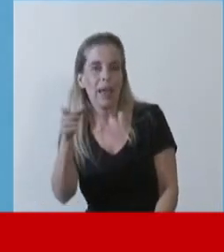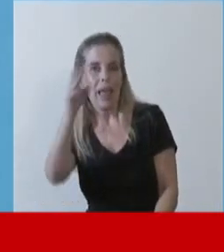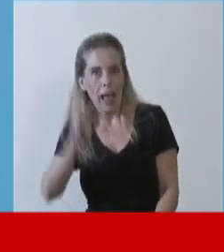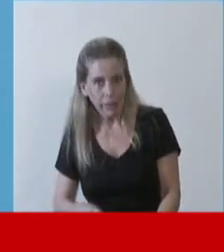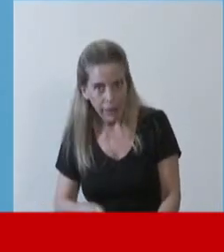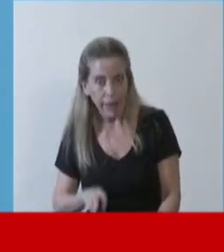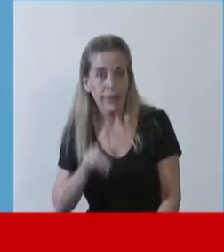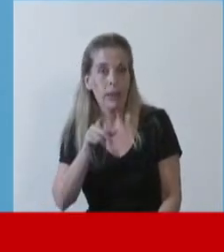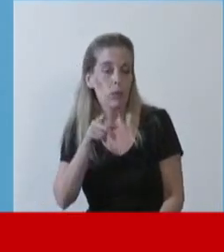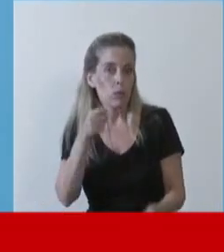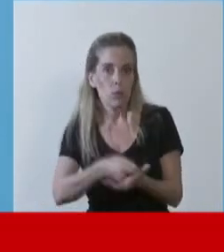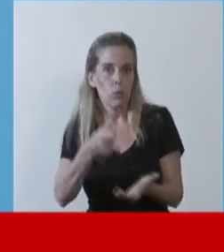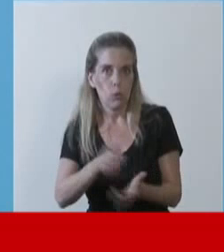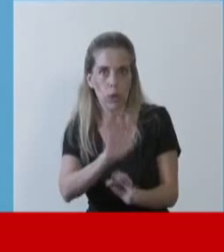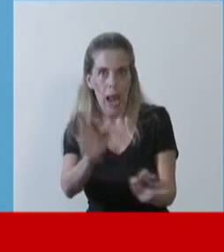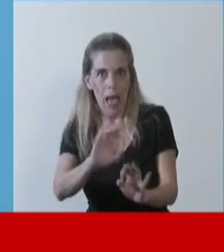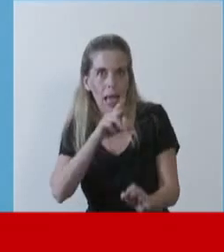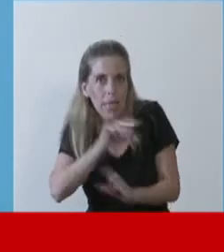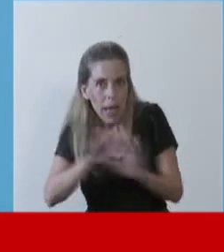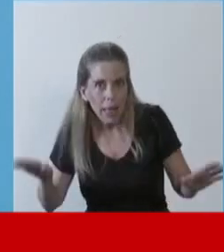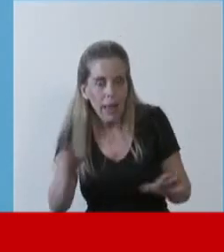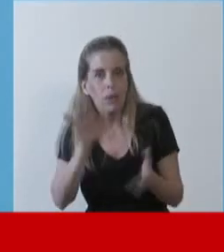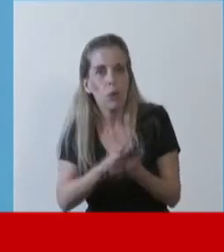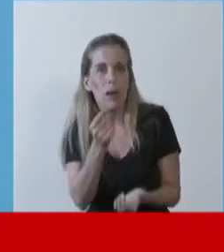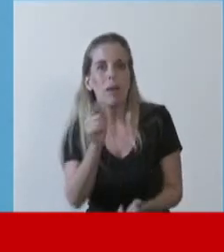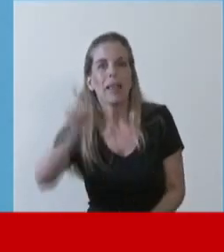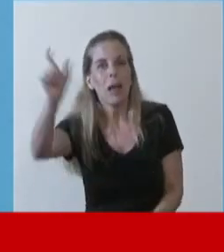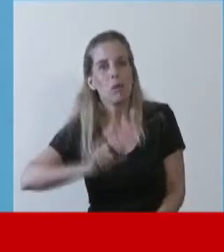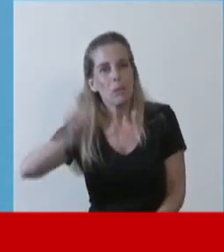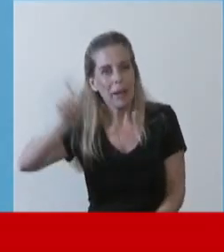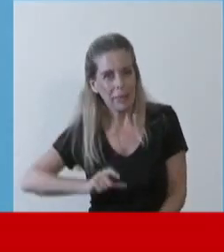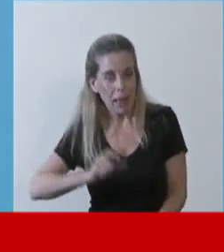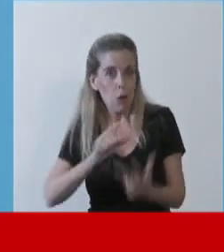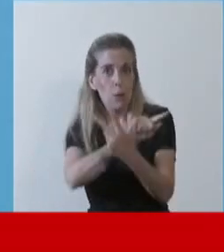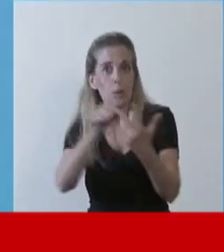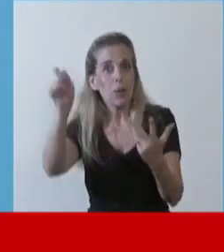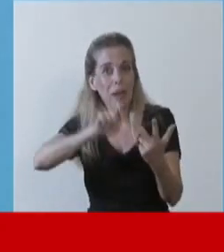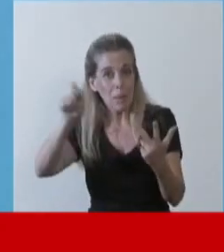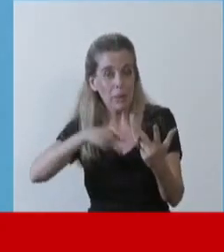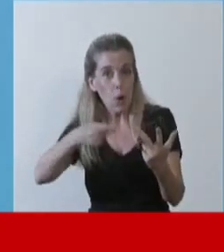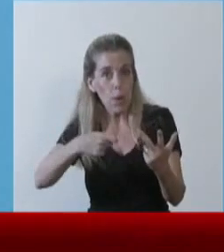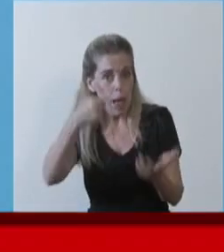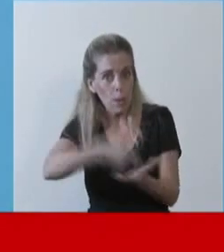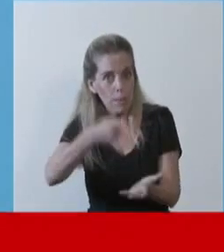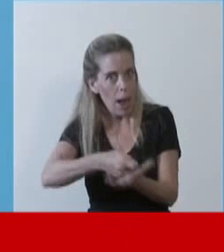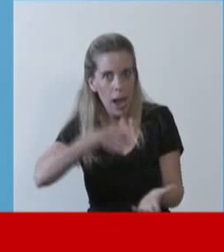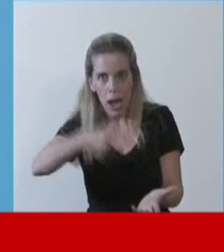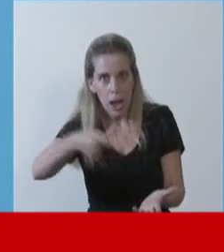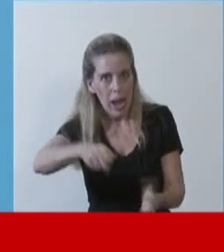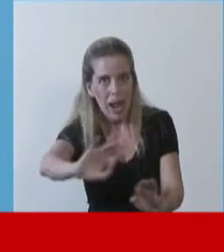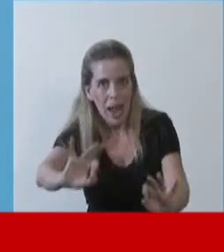ANSES no pagaron nada de los créditos que